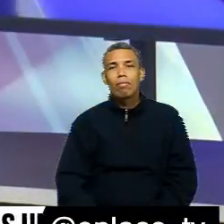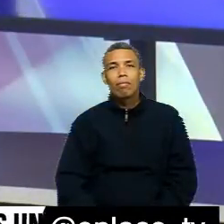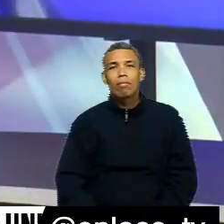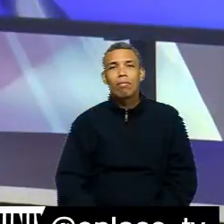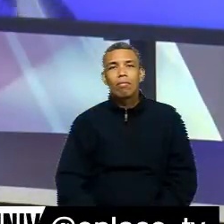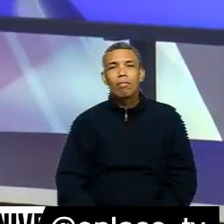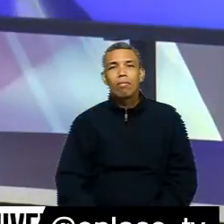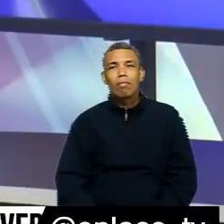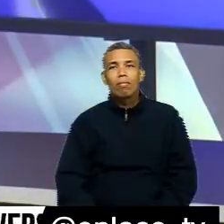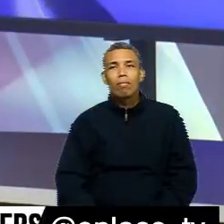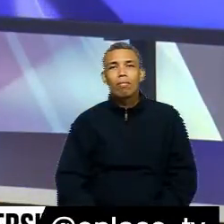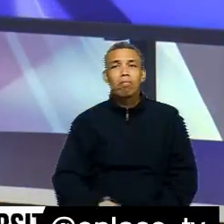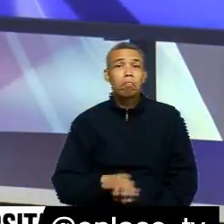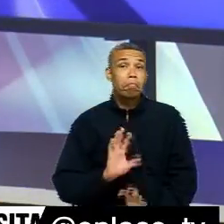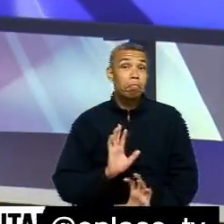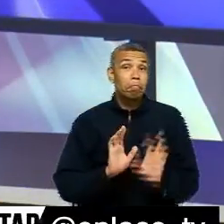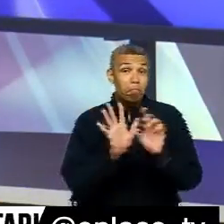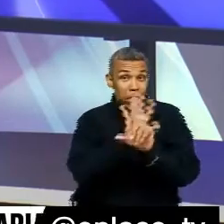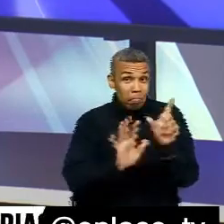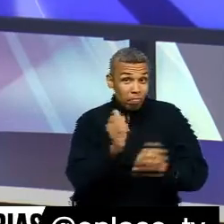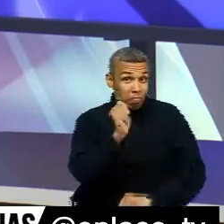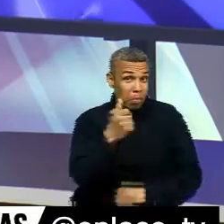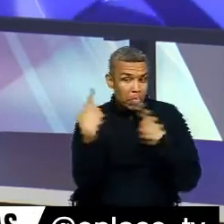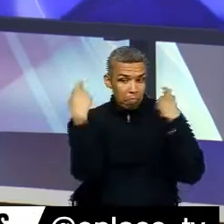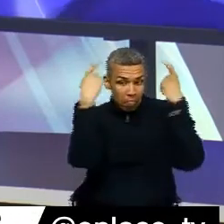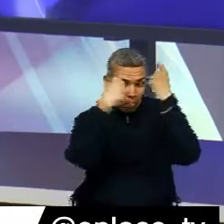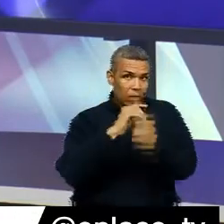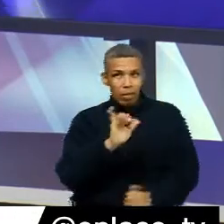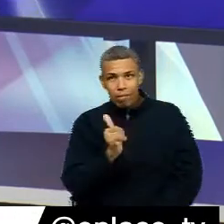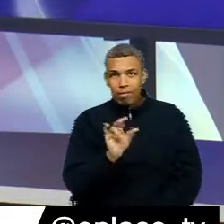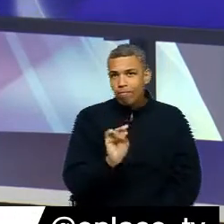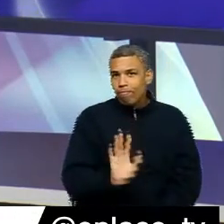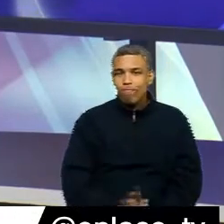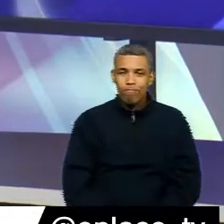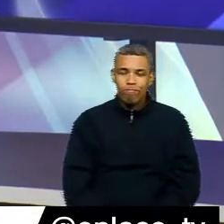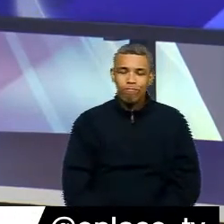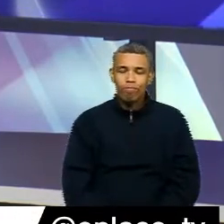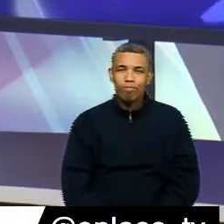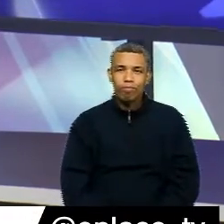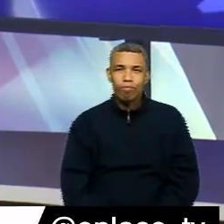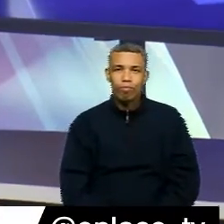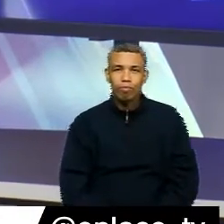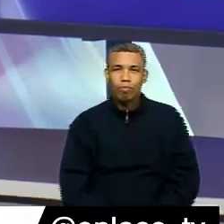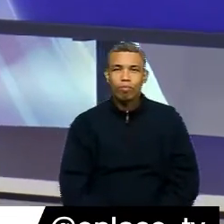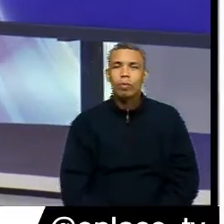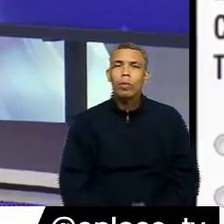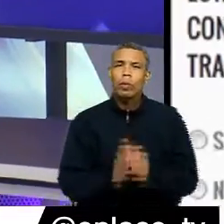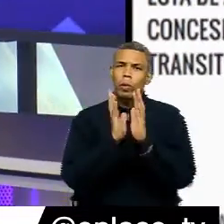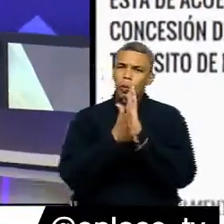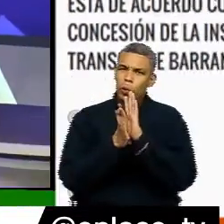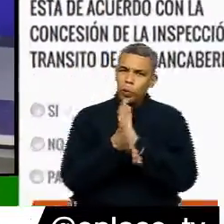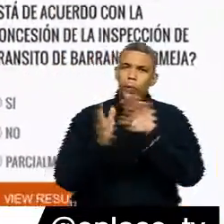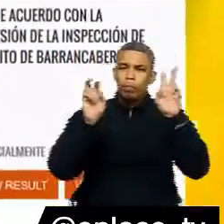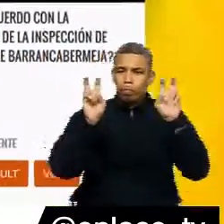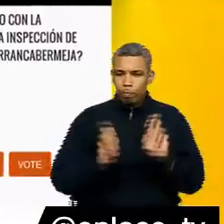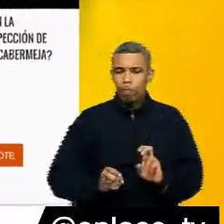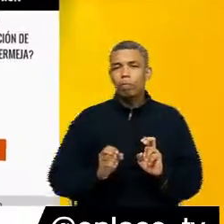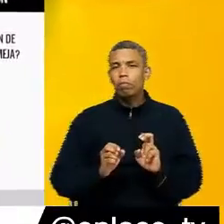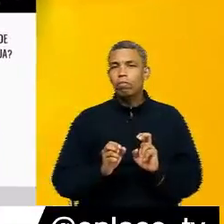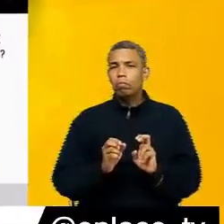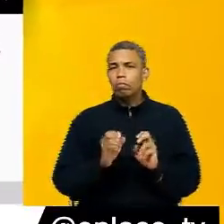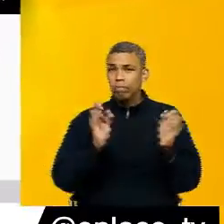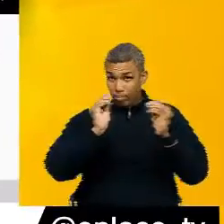Queda expuesta la situación, cada quien saca sus propias conclusiones. Seguimos llevando a nuestra comunidad el acontecer de la ciudad y la región. Estas y otras informaciones de